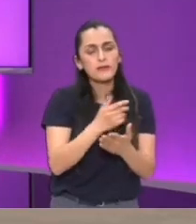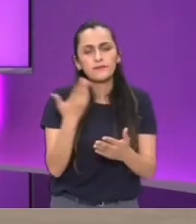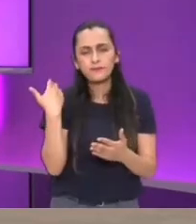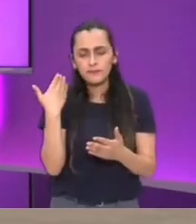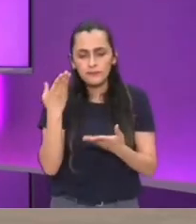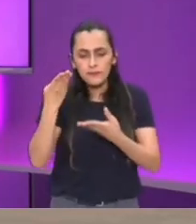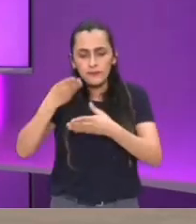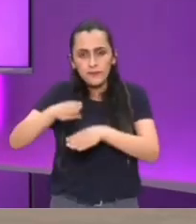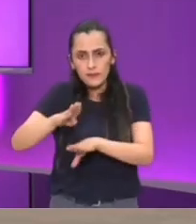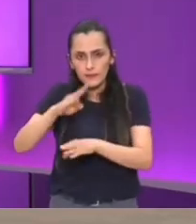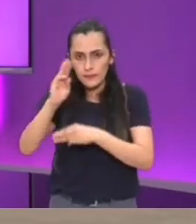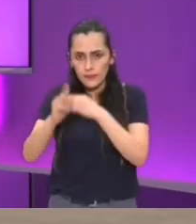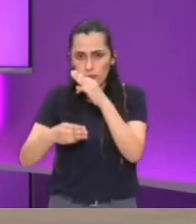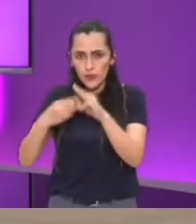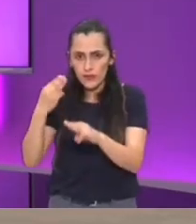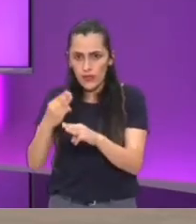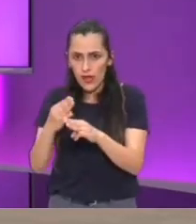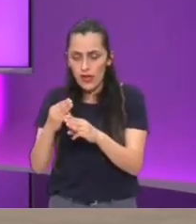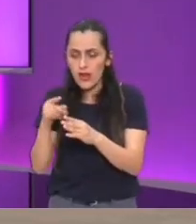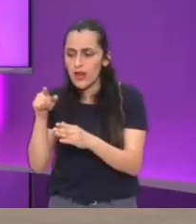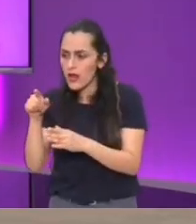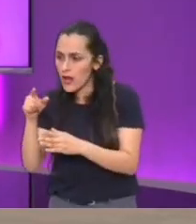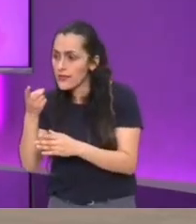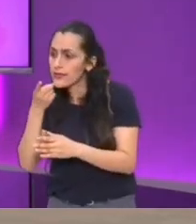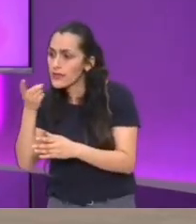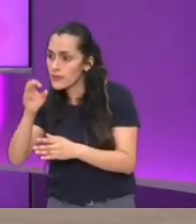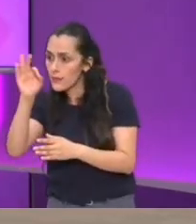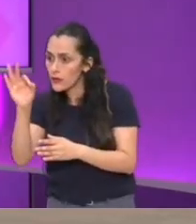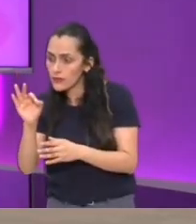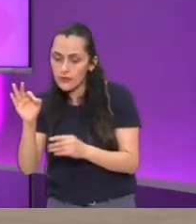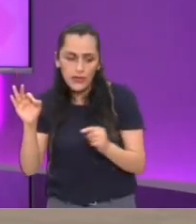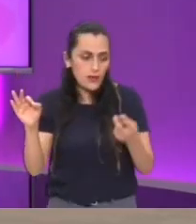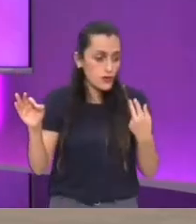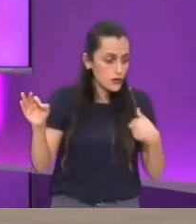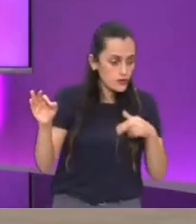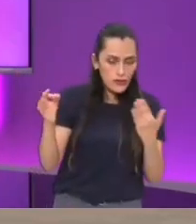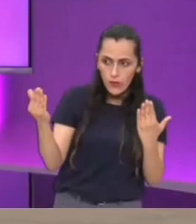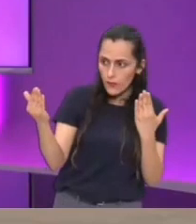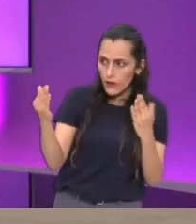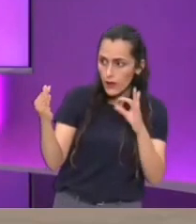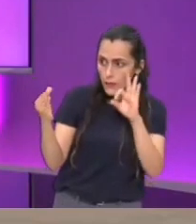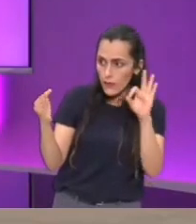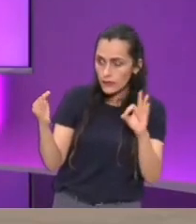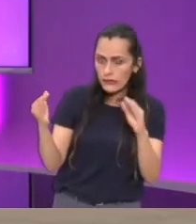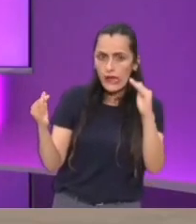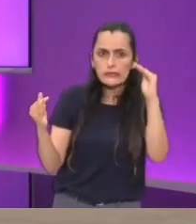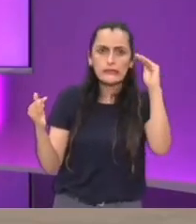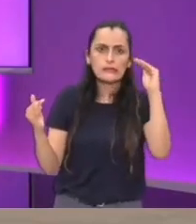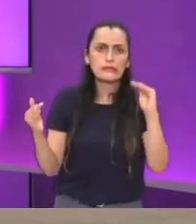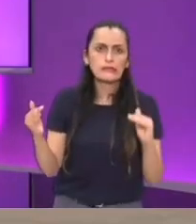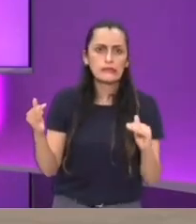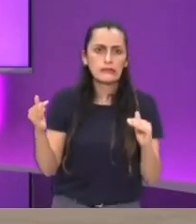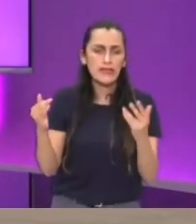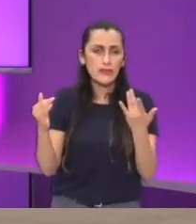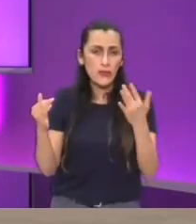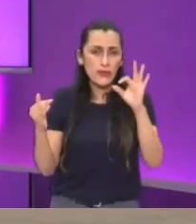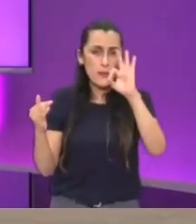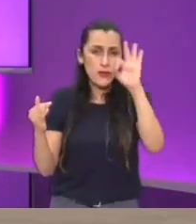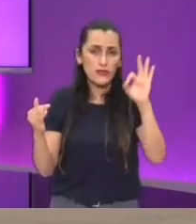del Banco Mundial, tenemos menos de la mitad del promedio mundial de camas hospitalarias por